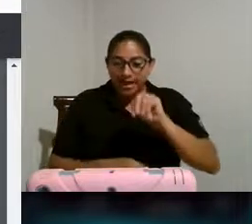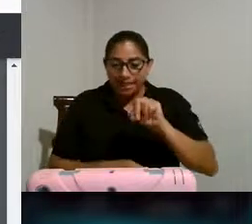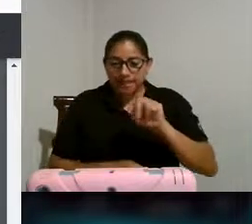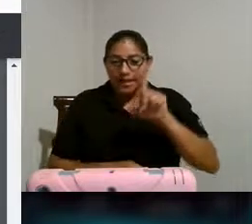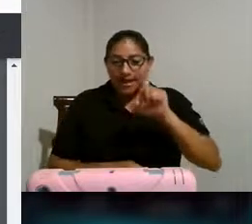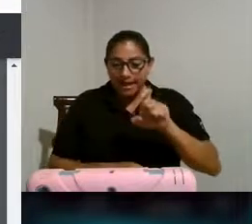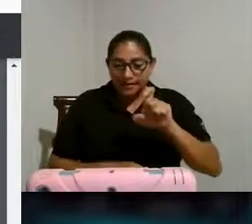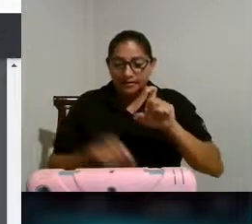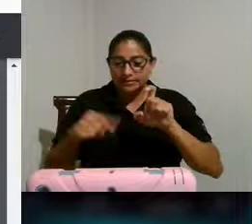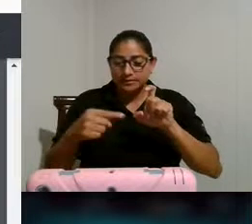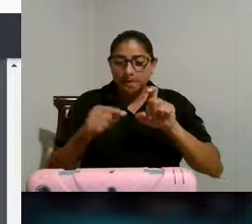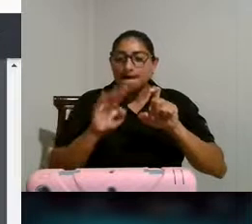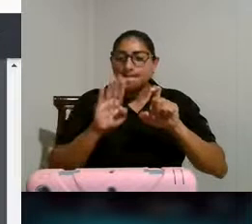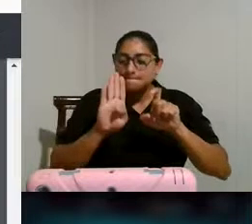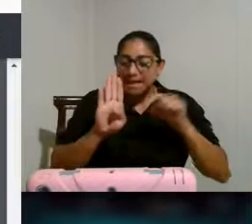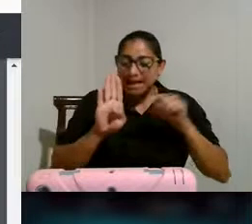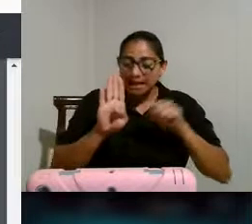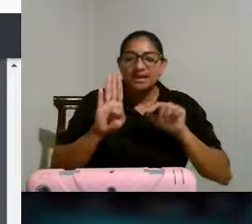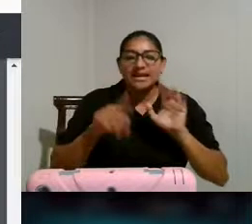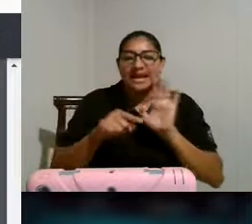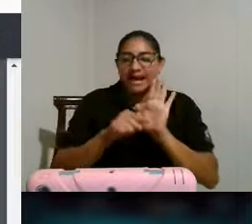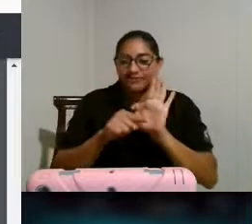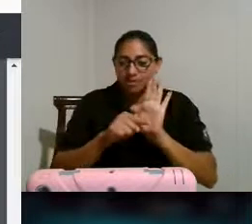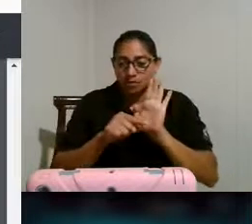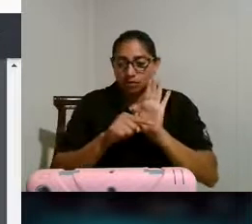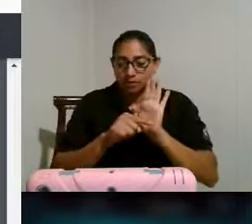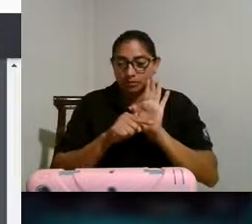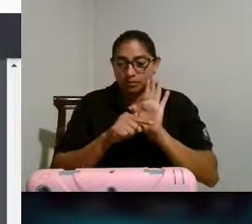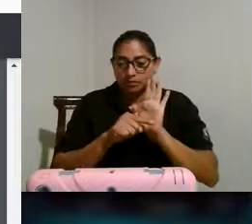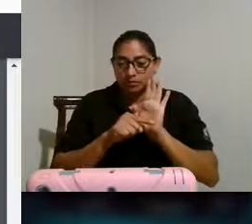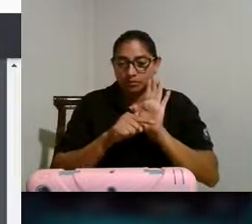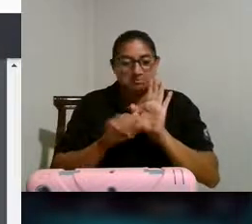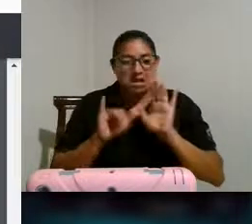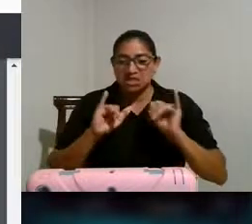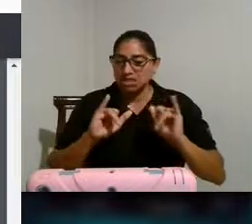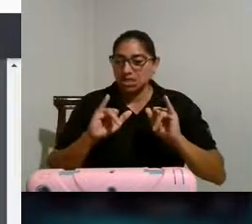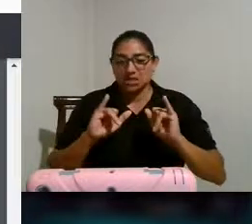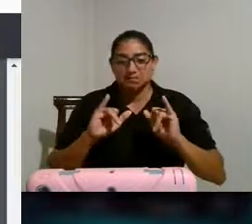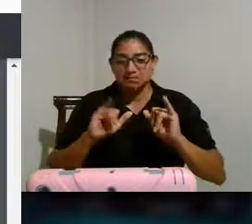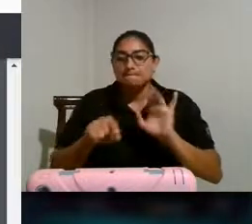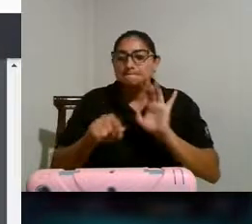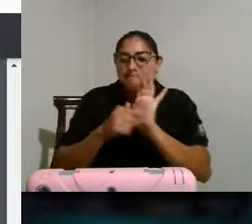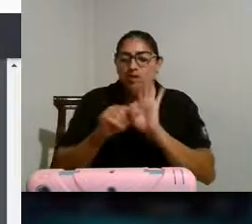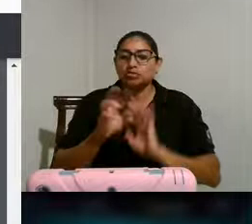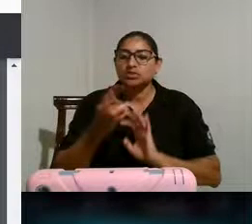b es negativo. Por eso lo dejamos así como menos 16.